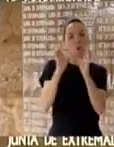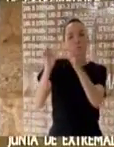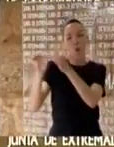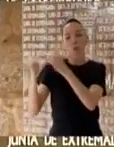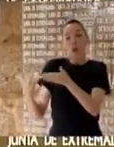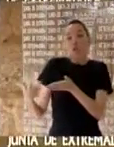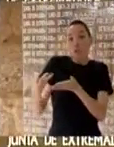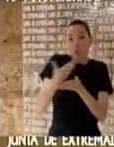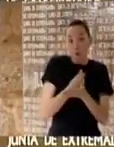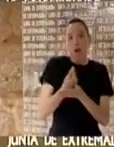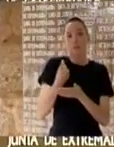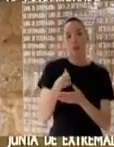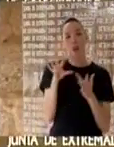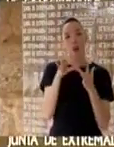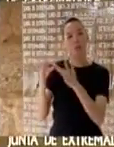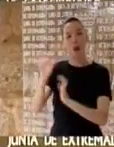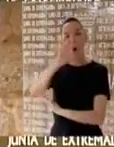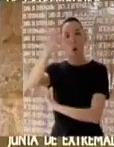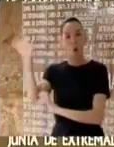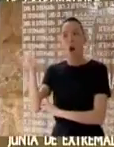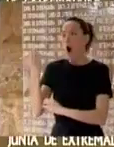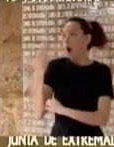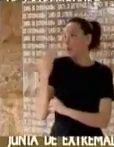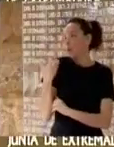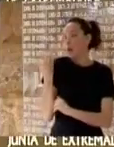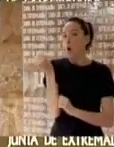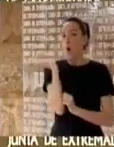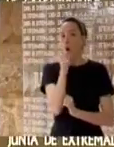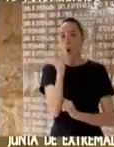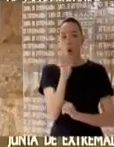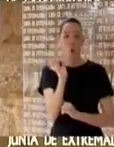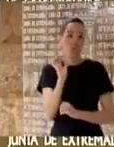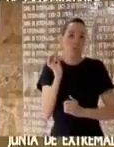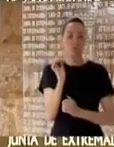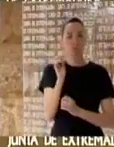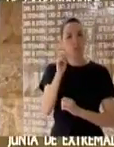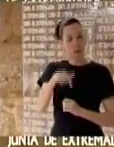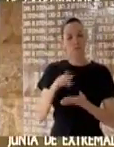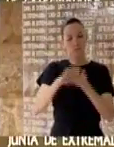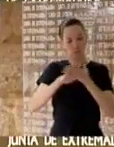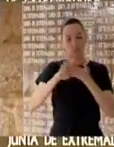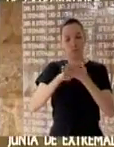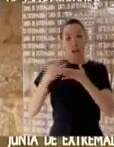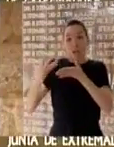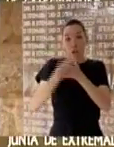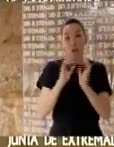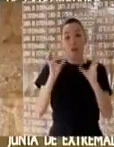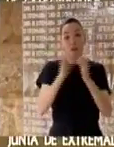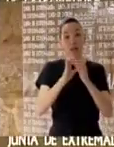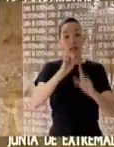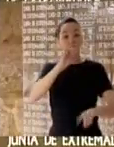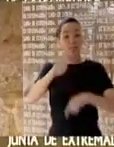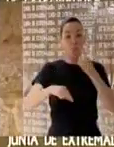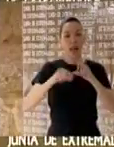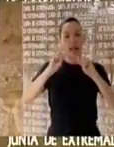también alguna con colegas, compañeros de la familia socialdemócrata europea, los tuits,